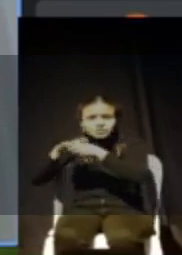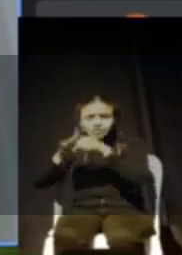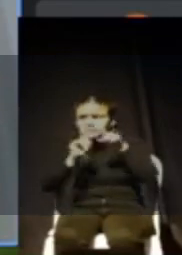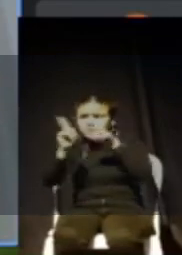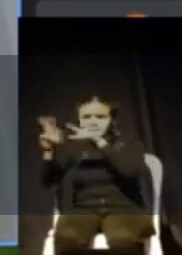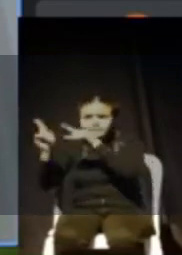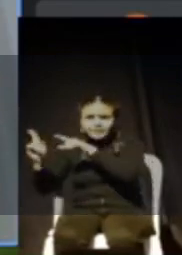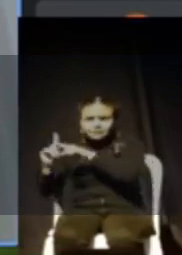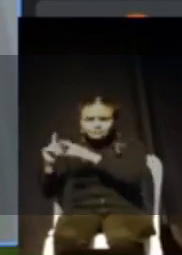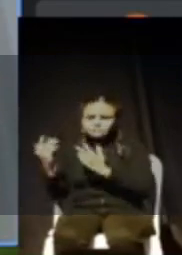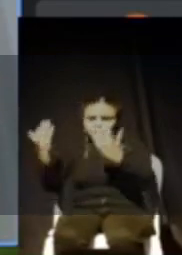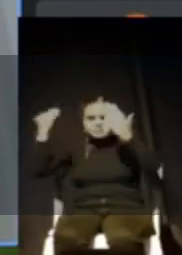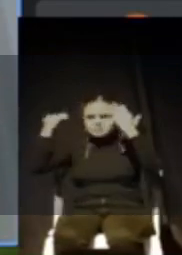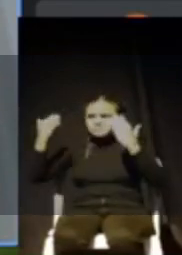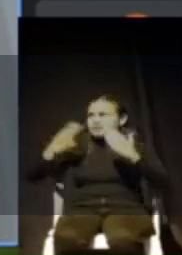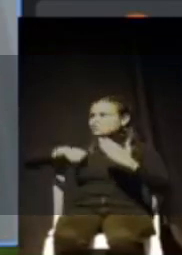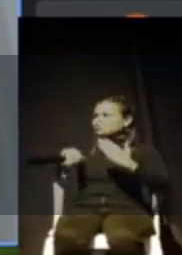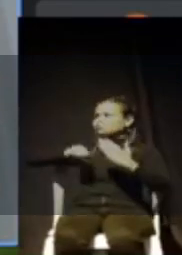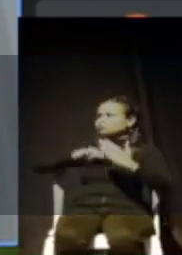y todas.